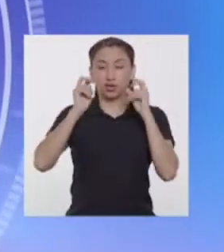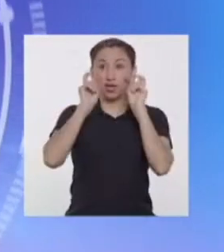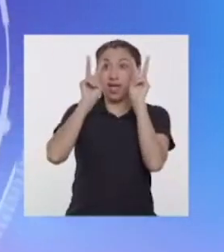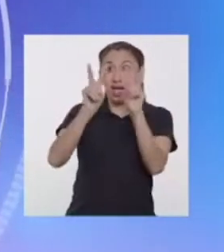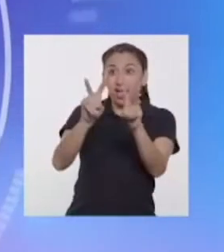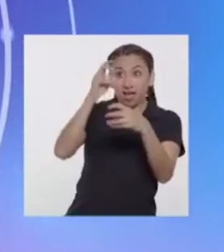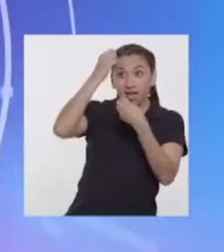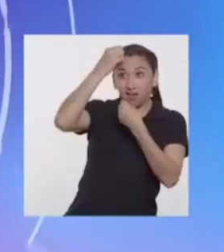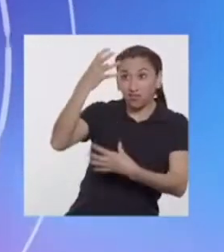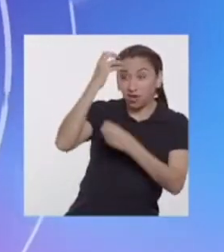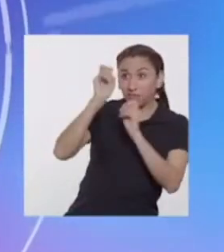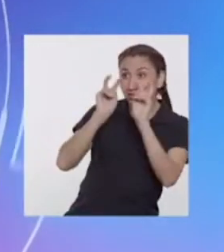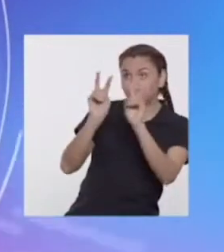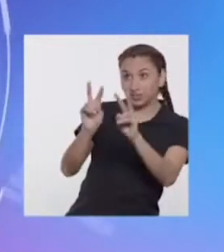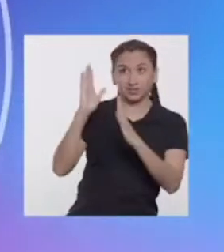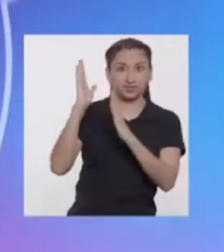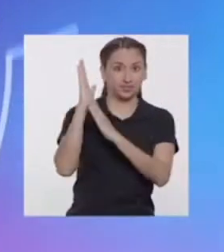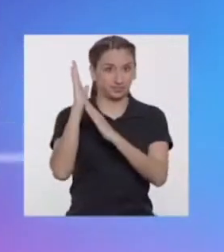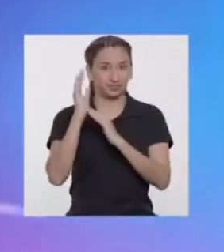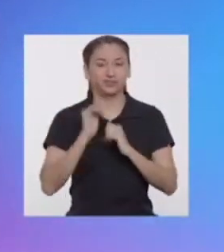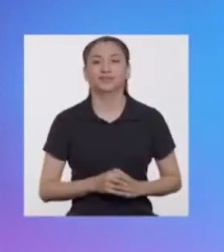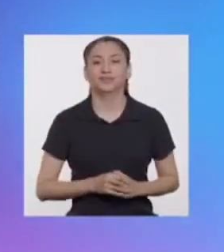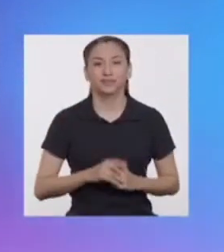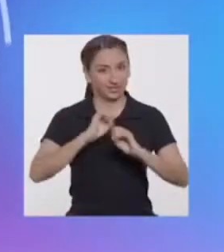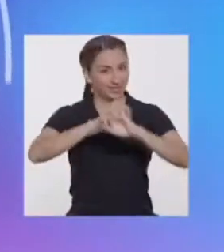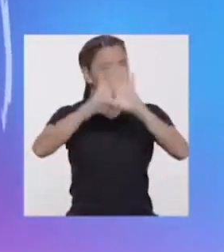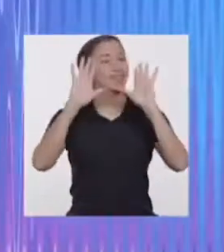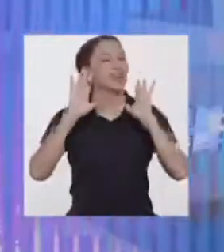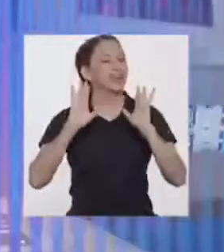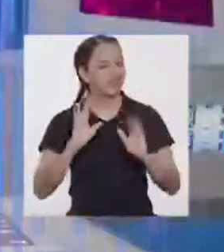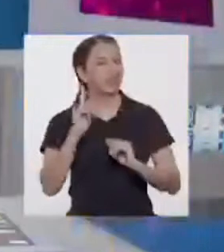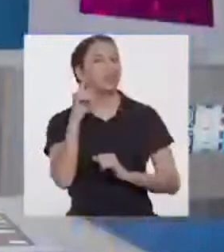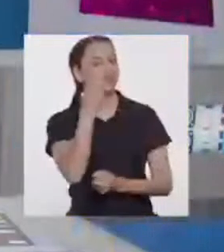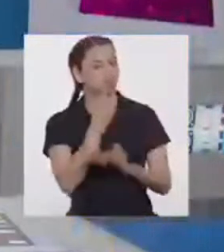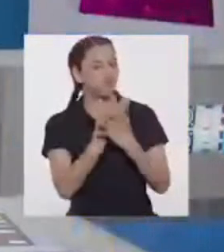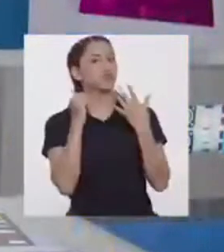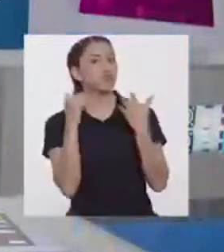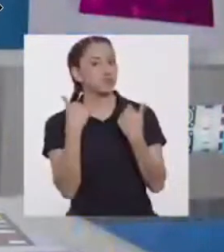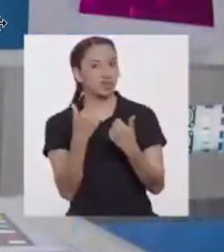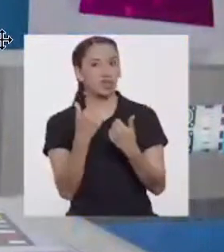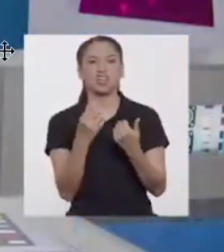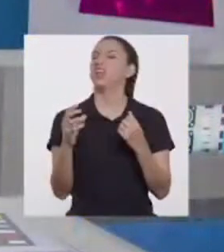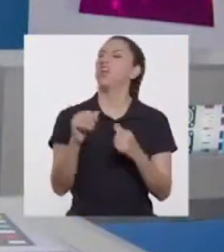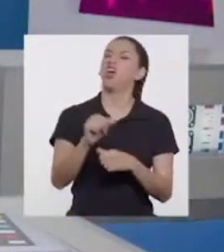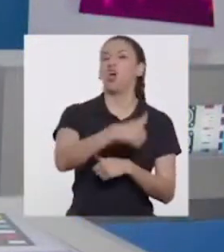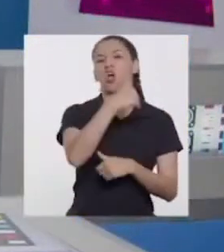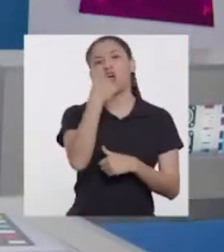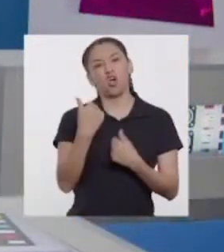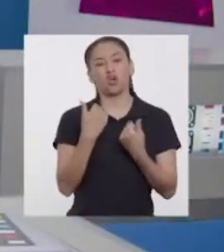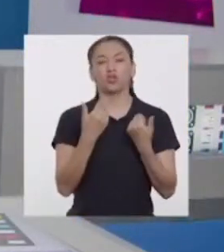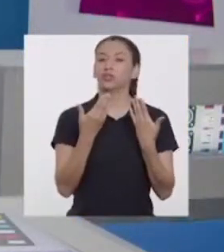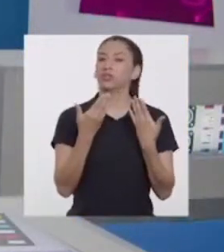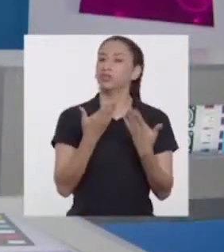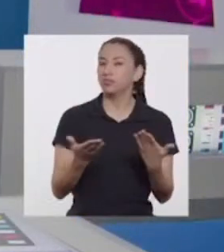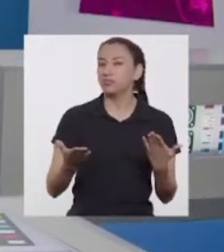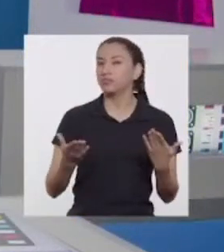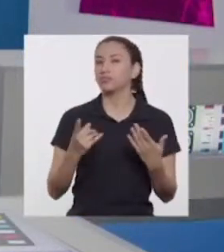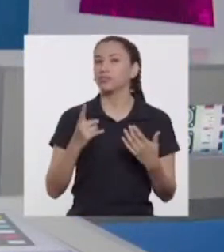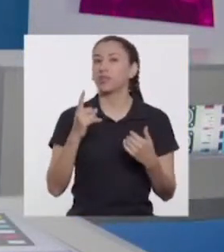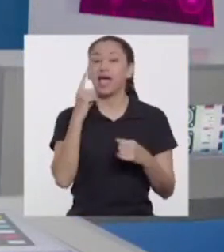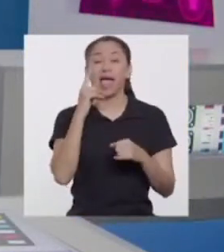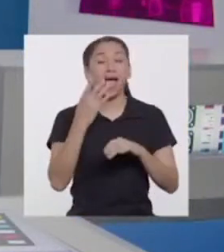puedan ver la información. ¡Claro! Me parece bien. ¿Qué más deberíamos tener